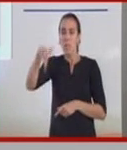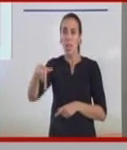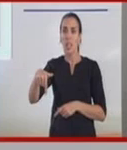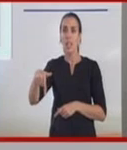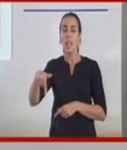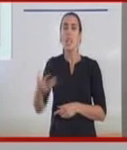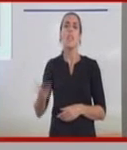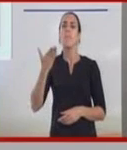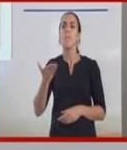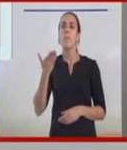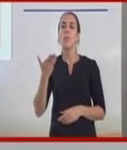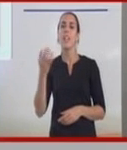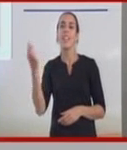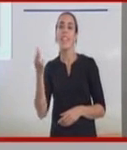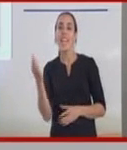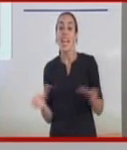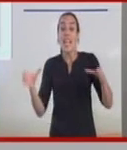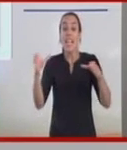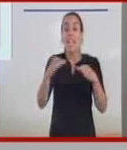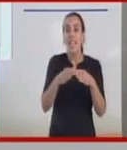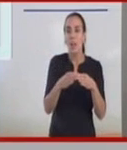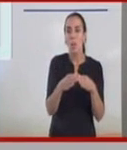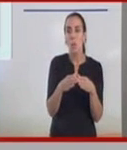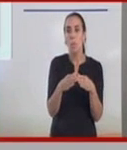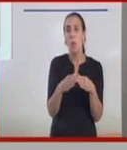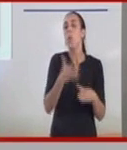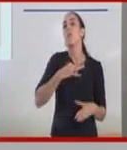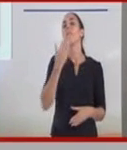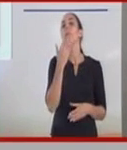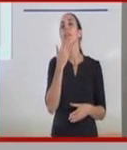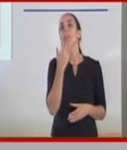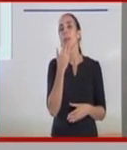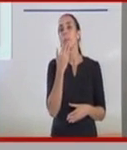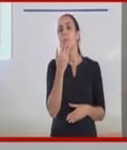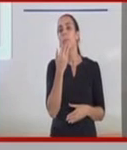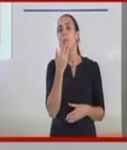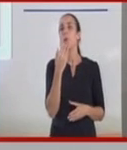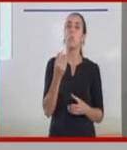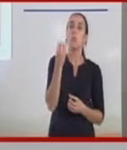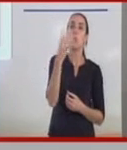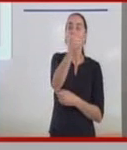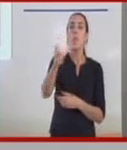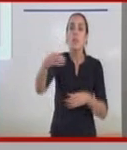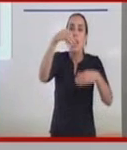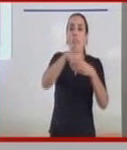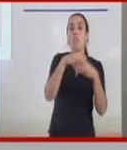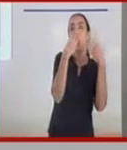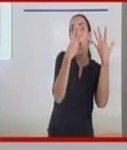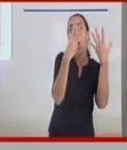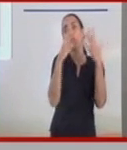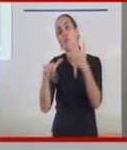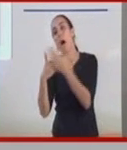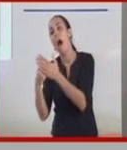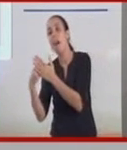es muy importante que los grupos sean manejables, que por ejemplo tengan entre 8 y 14 personas, que además